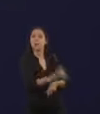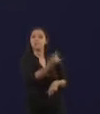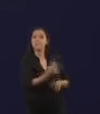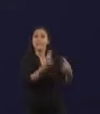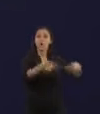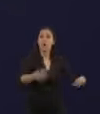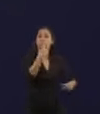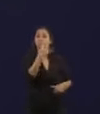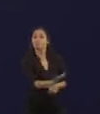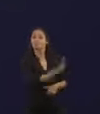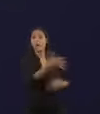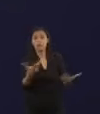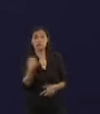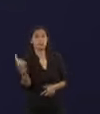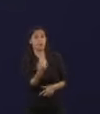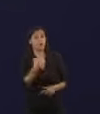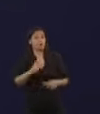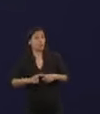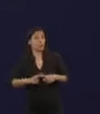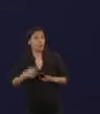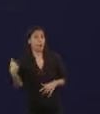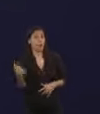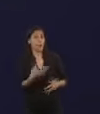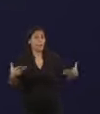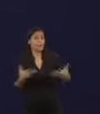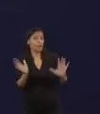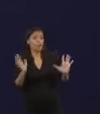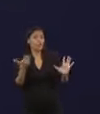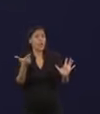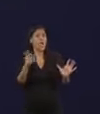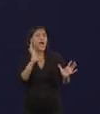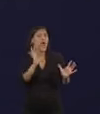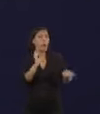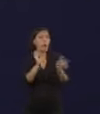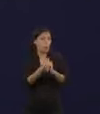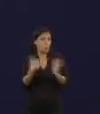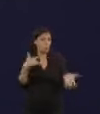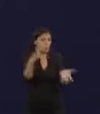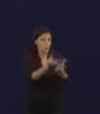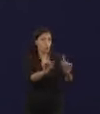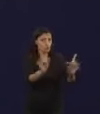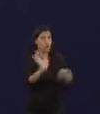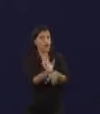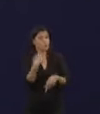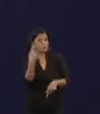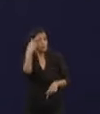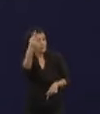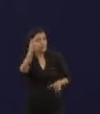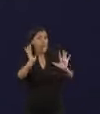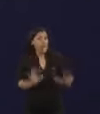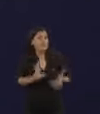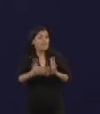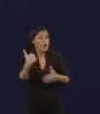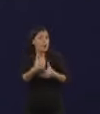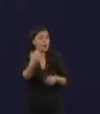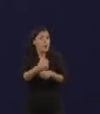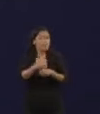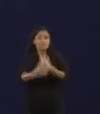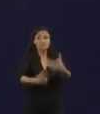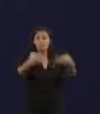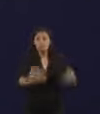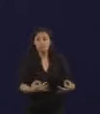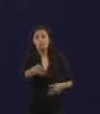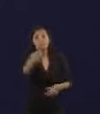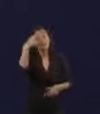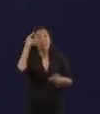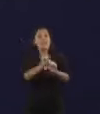eh es inalterable eh Porque es en lo que creemos eh porque aparte Imagínate